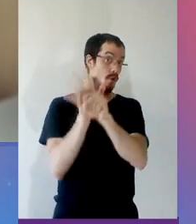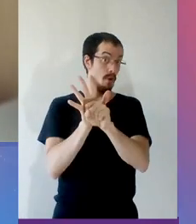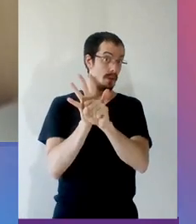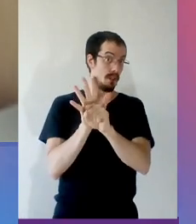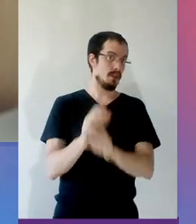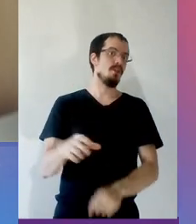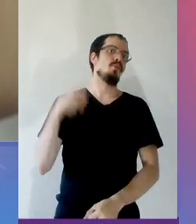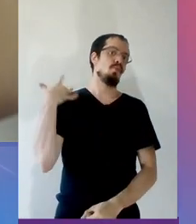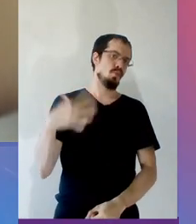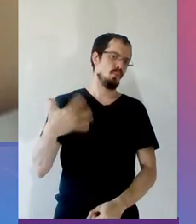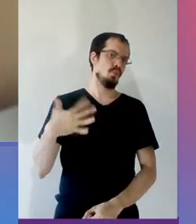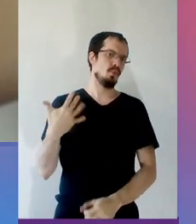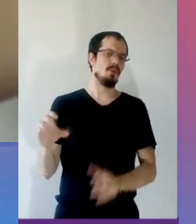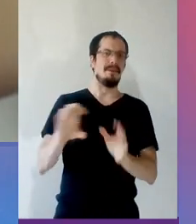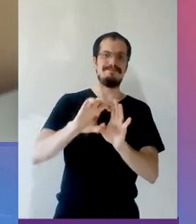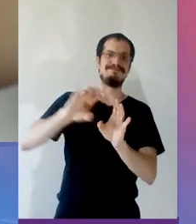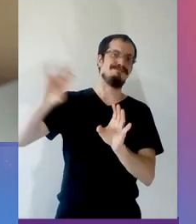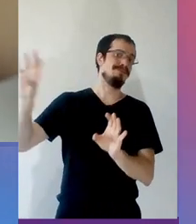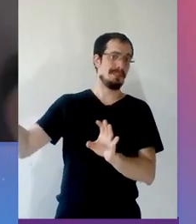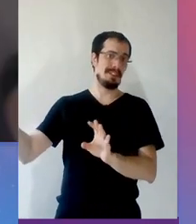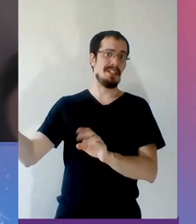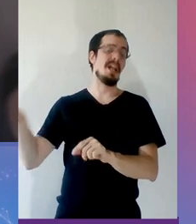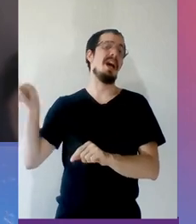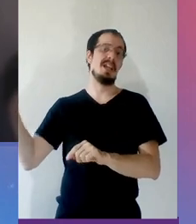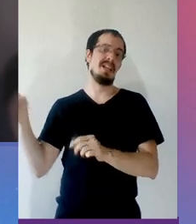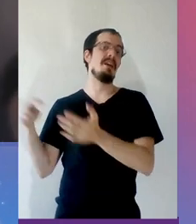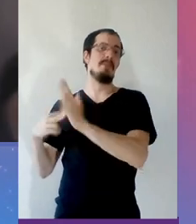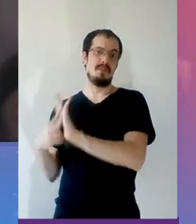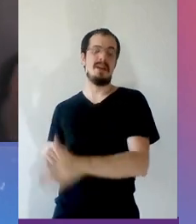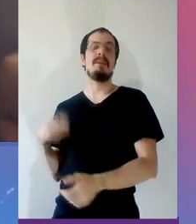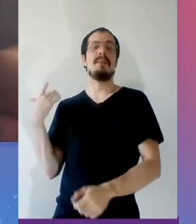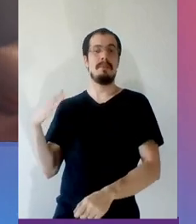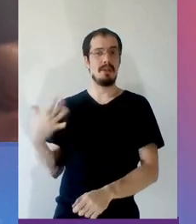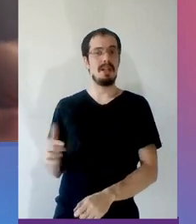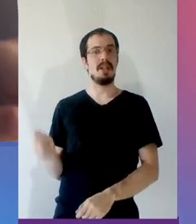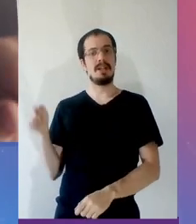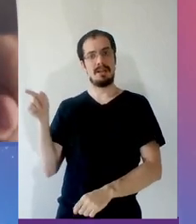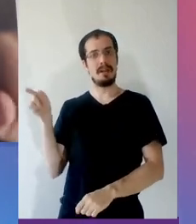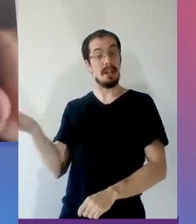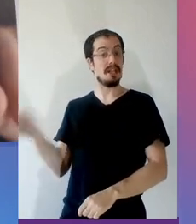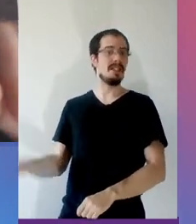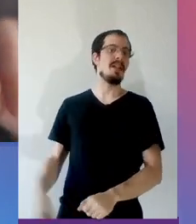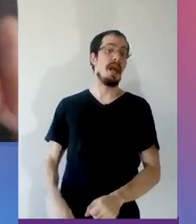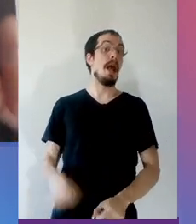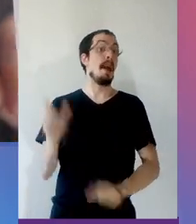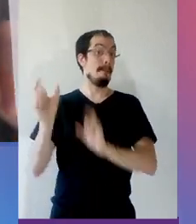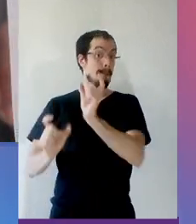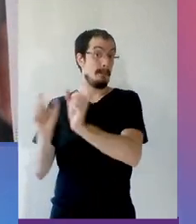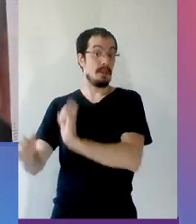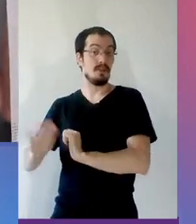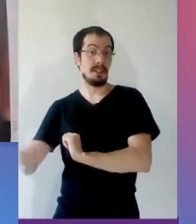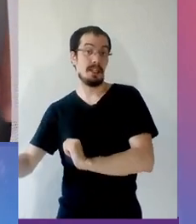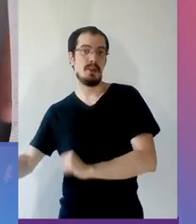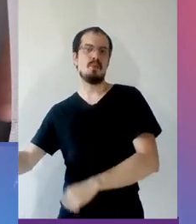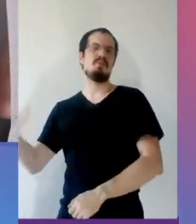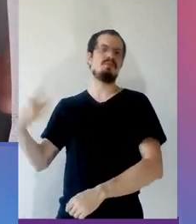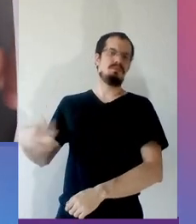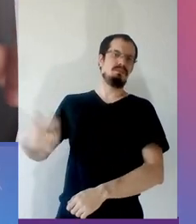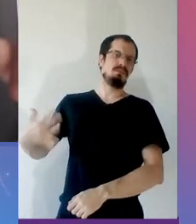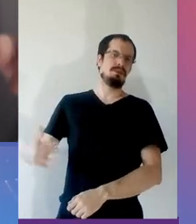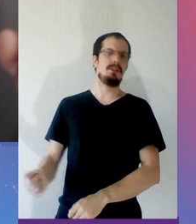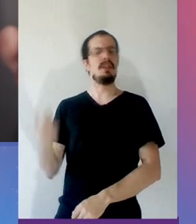tampoco absolutamente no abordables, son un número importante de niños y niñas. Pero sacando